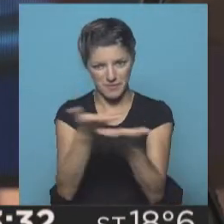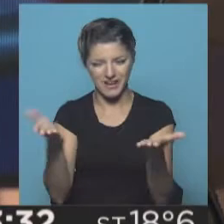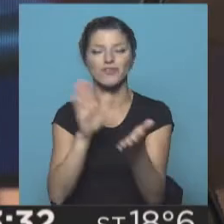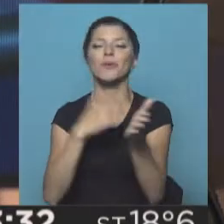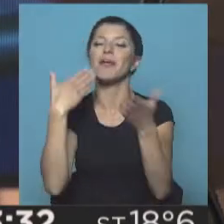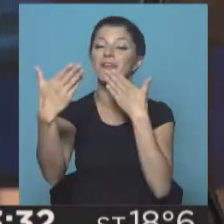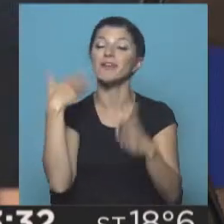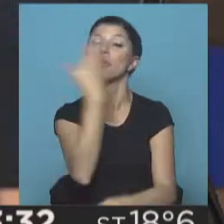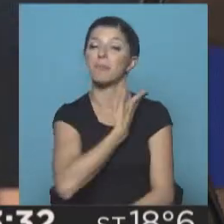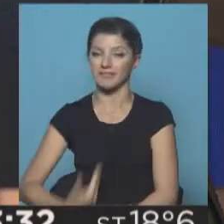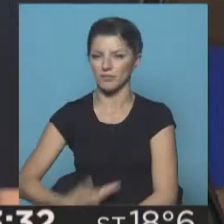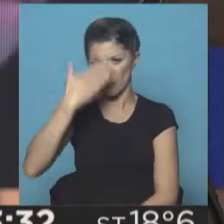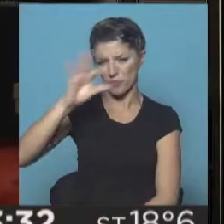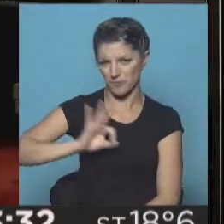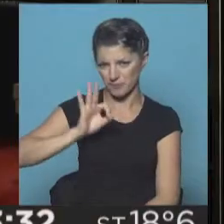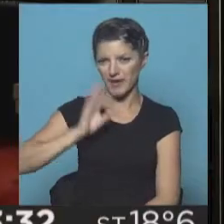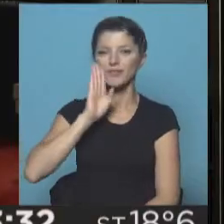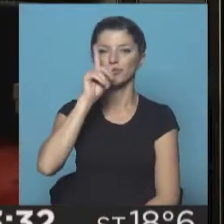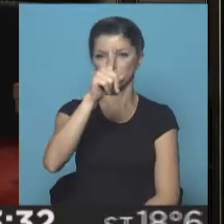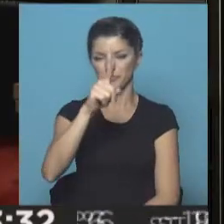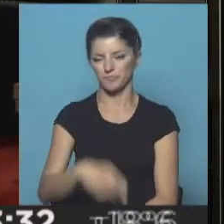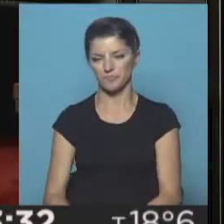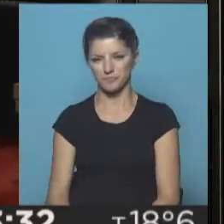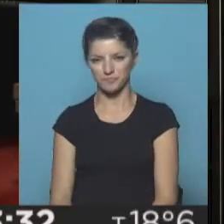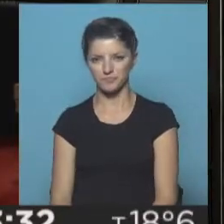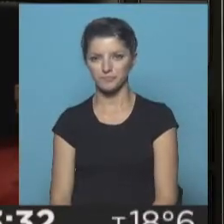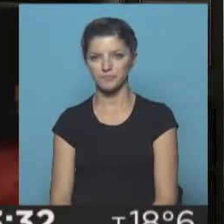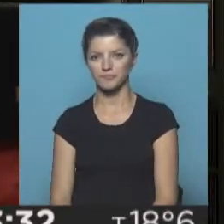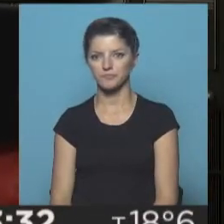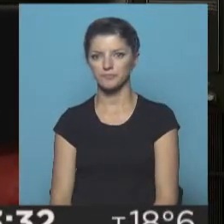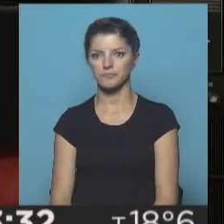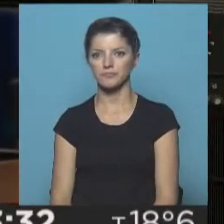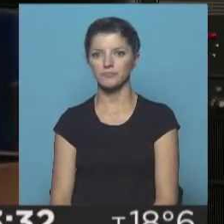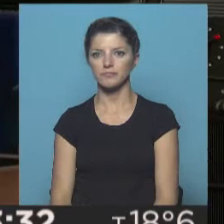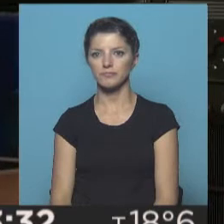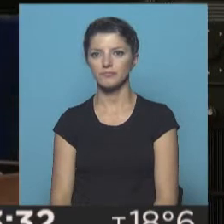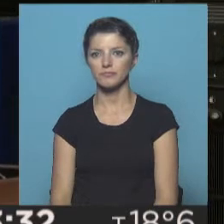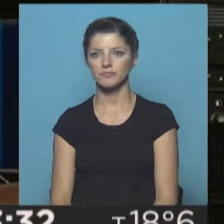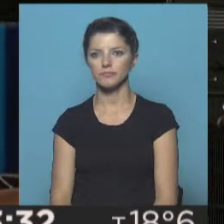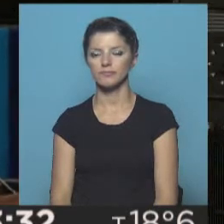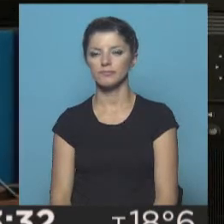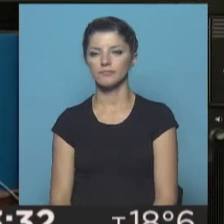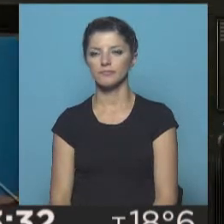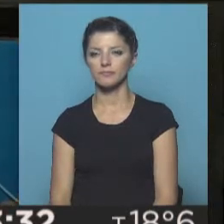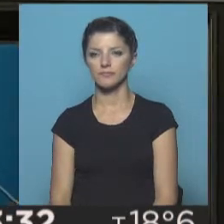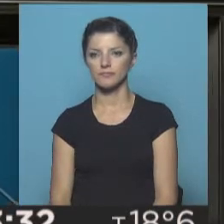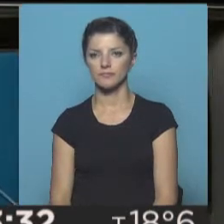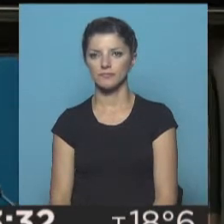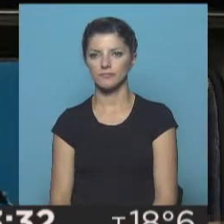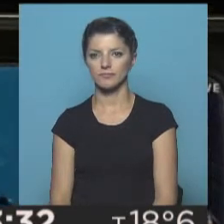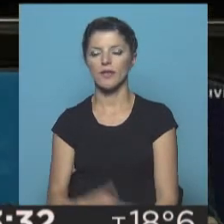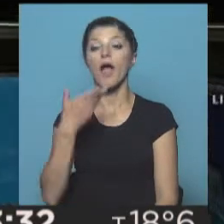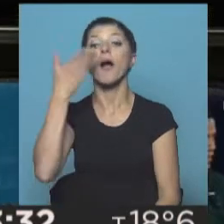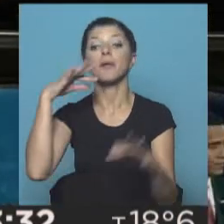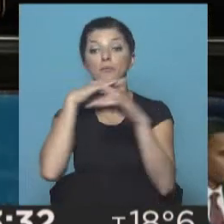debates presidenciales en Estados Unidos. The candidates need no introduction. The Republican candidate, Vice President Richard M. Nixon, and